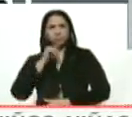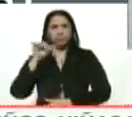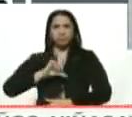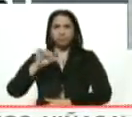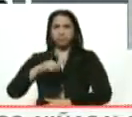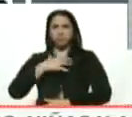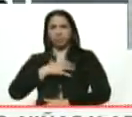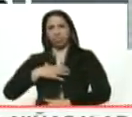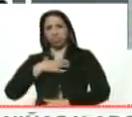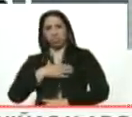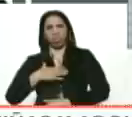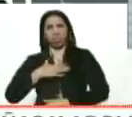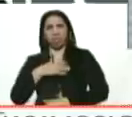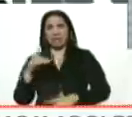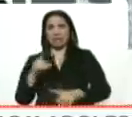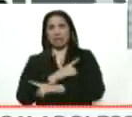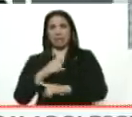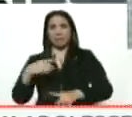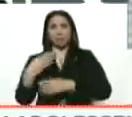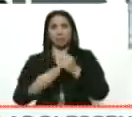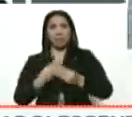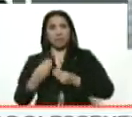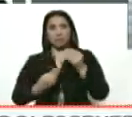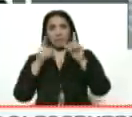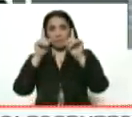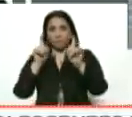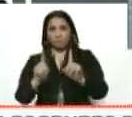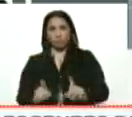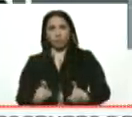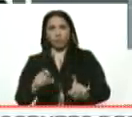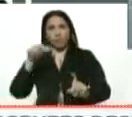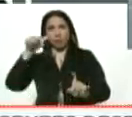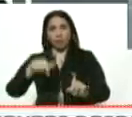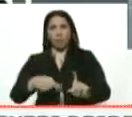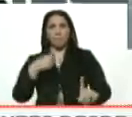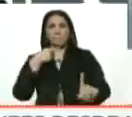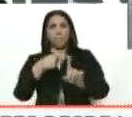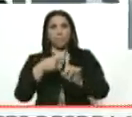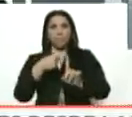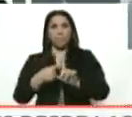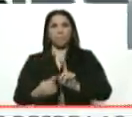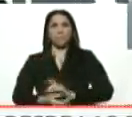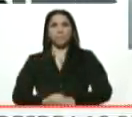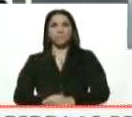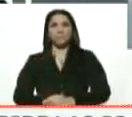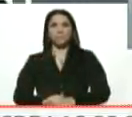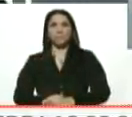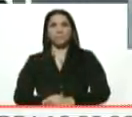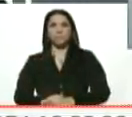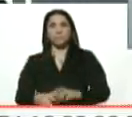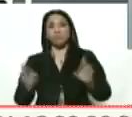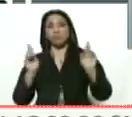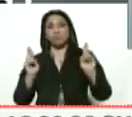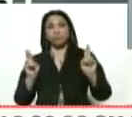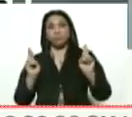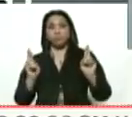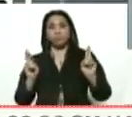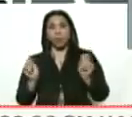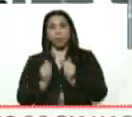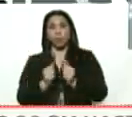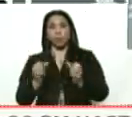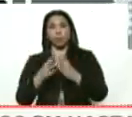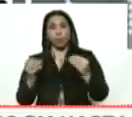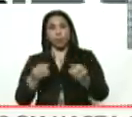y inmediatamente se le tomó la prueba molecular dando positivo. Afortunadamente con estos